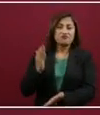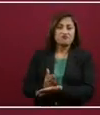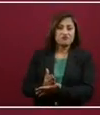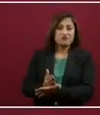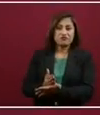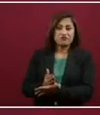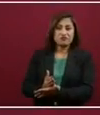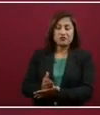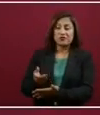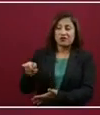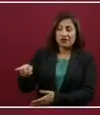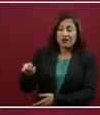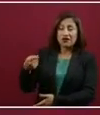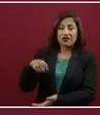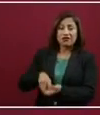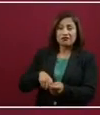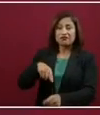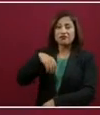la corrupción,